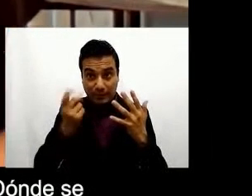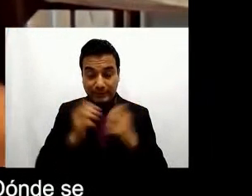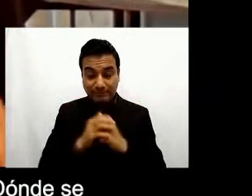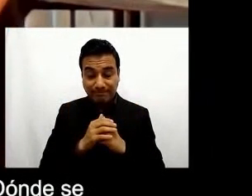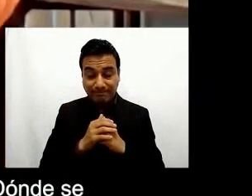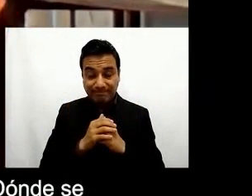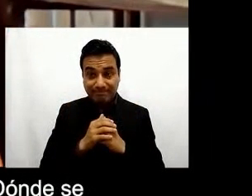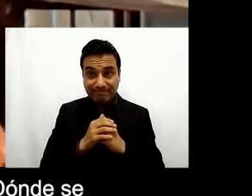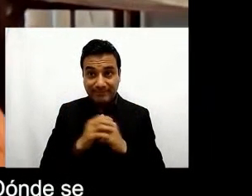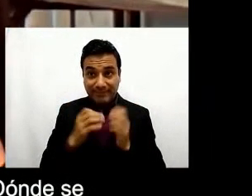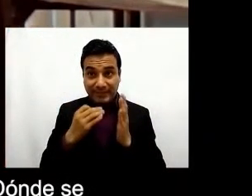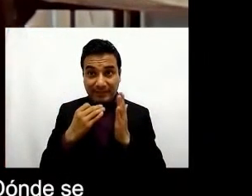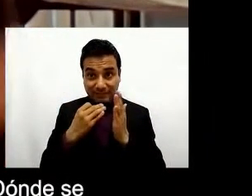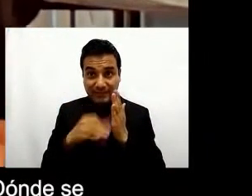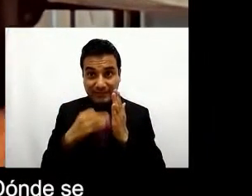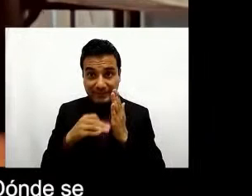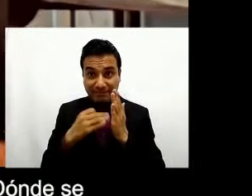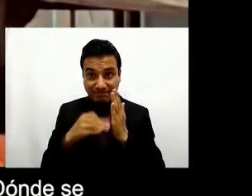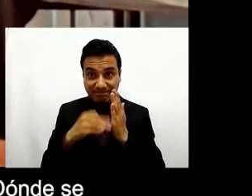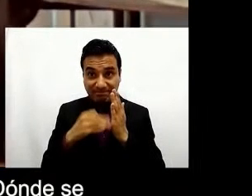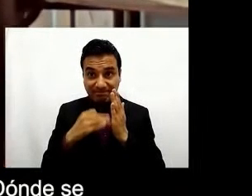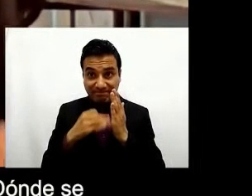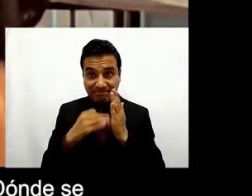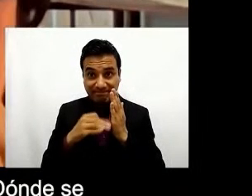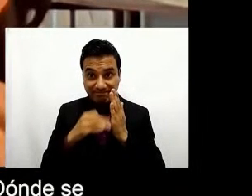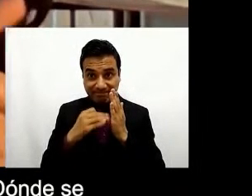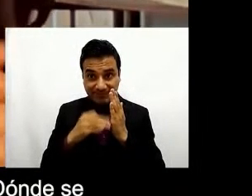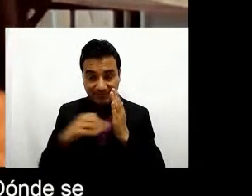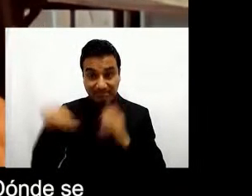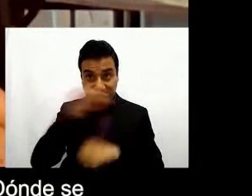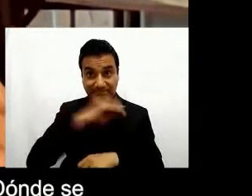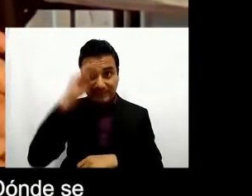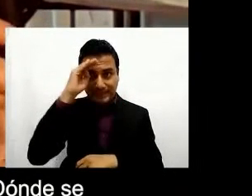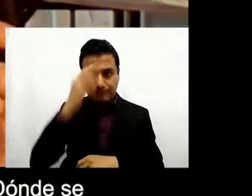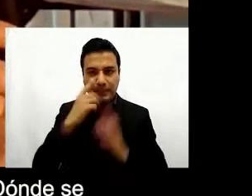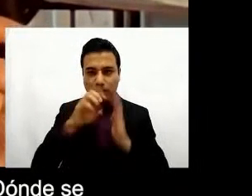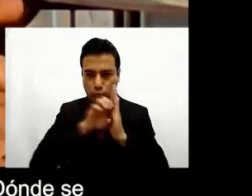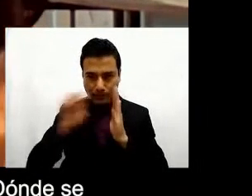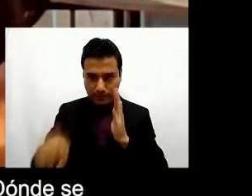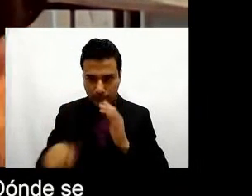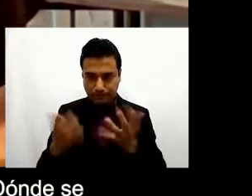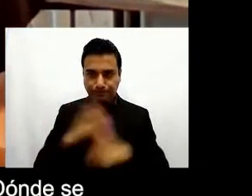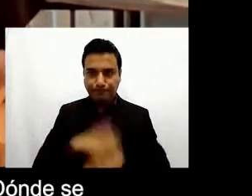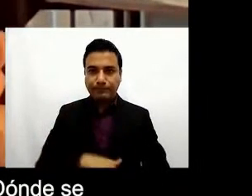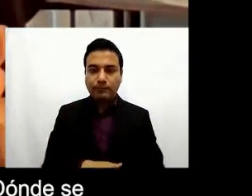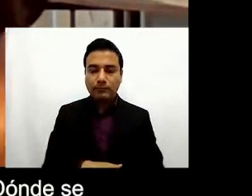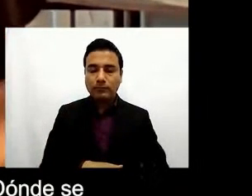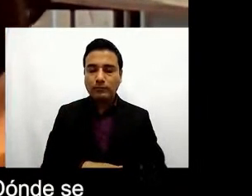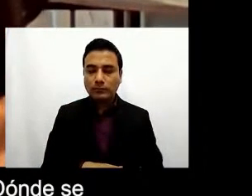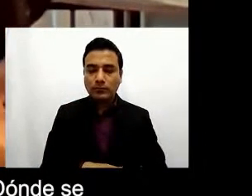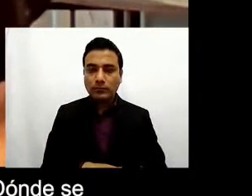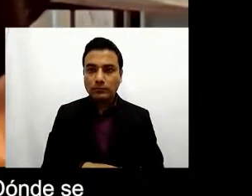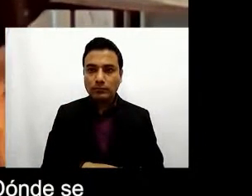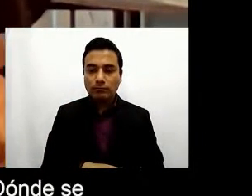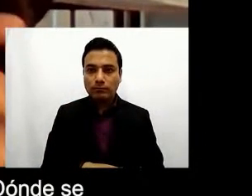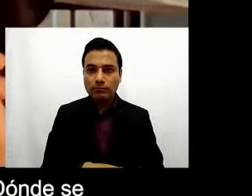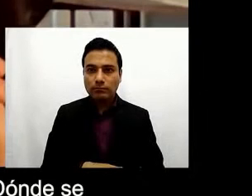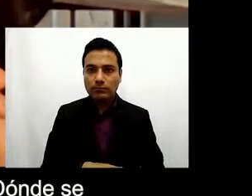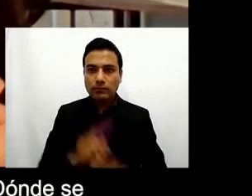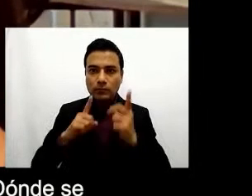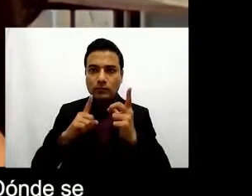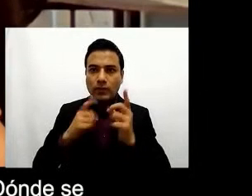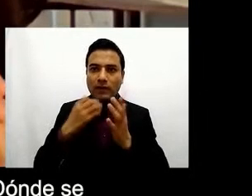aquello que no se hace todavía. Por ejemplo, ¿dónde se requiere más atención?